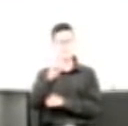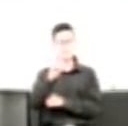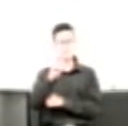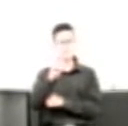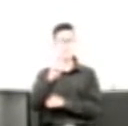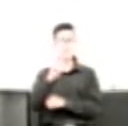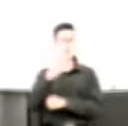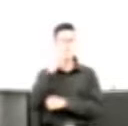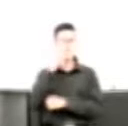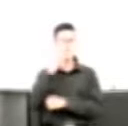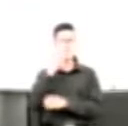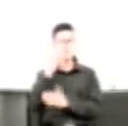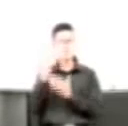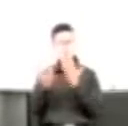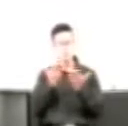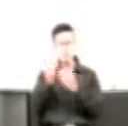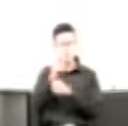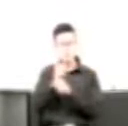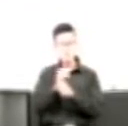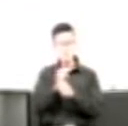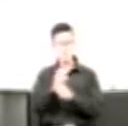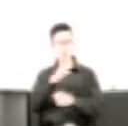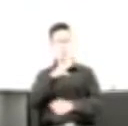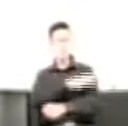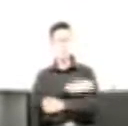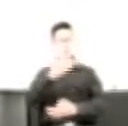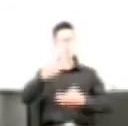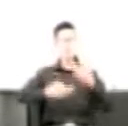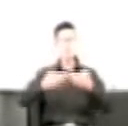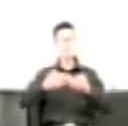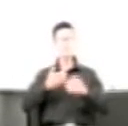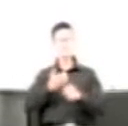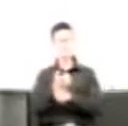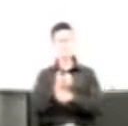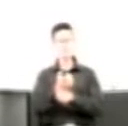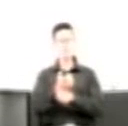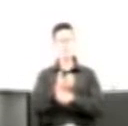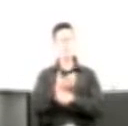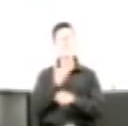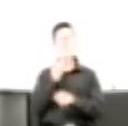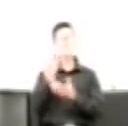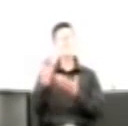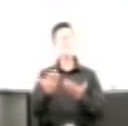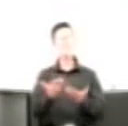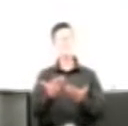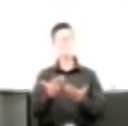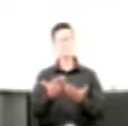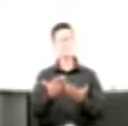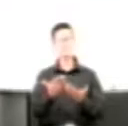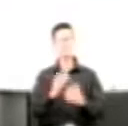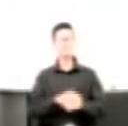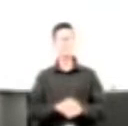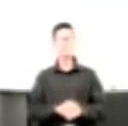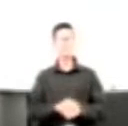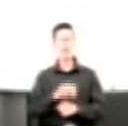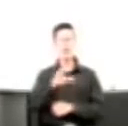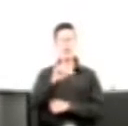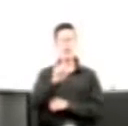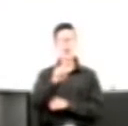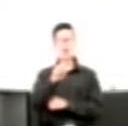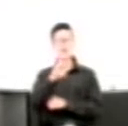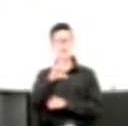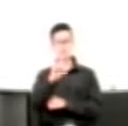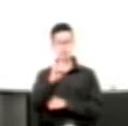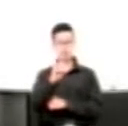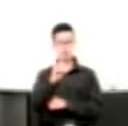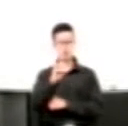e Investigación Judicial del Poder Judicial del Estado. Doctor, también bienvenido. A Alfredo Pérez Velázquez, representante